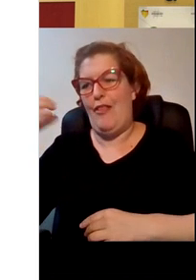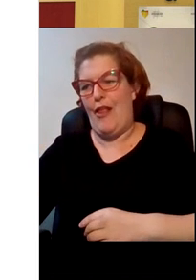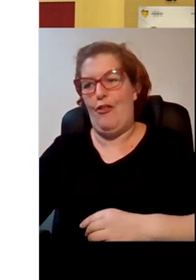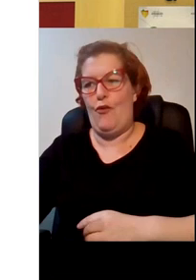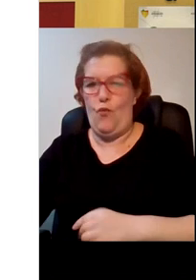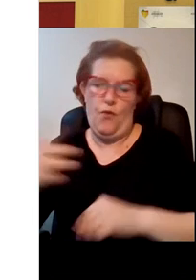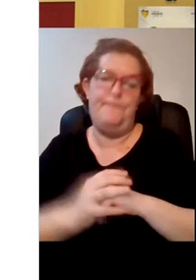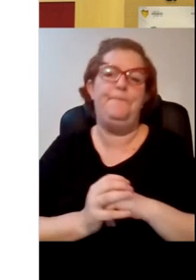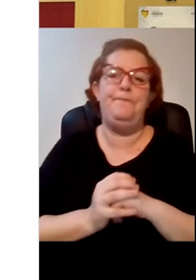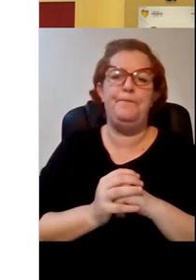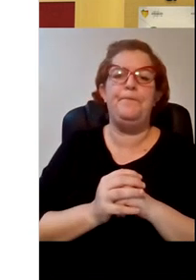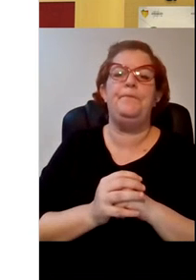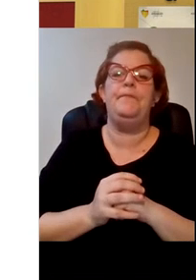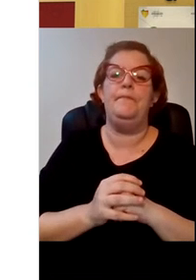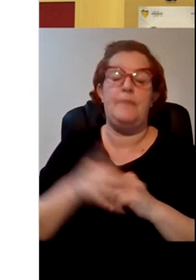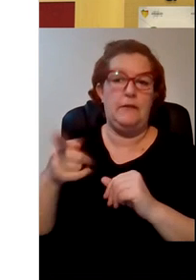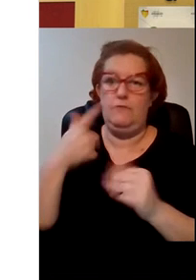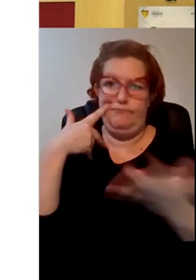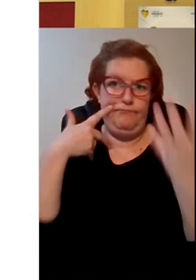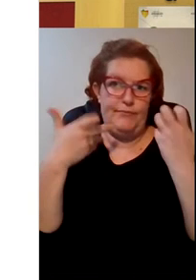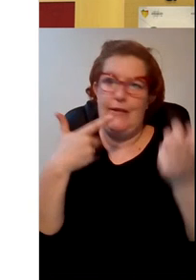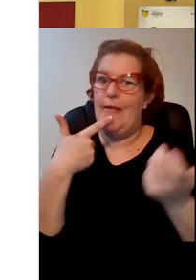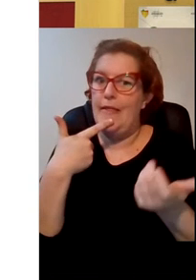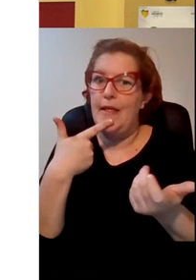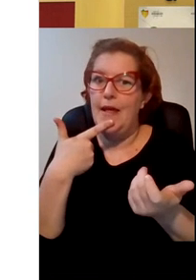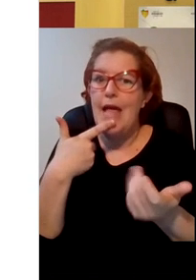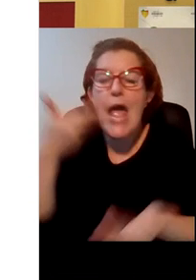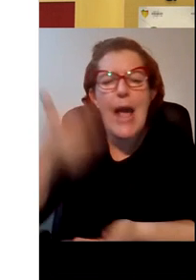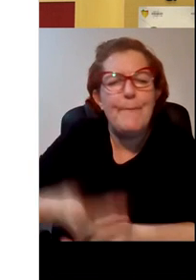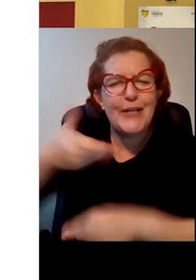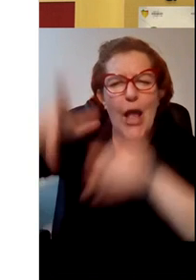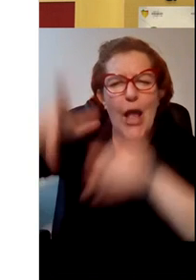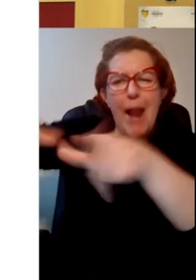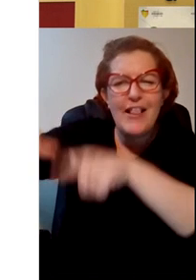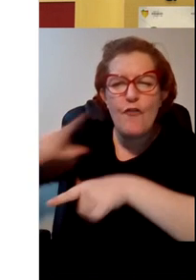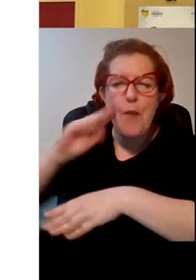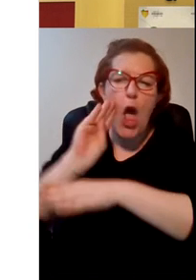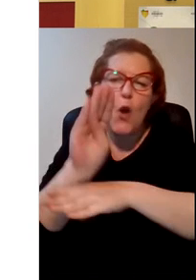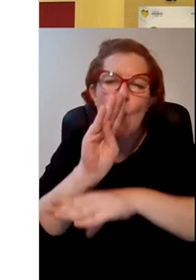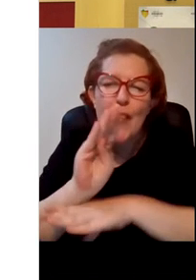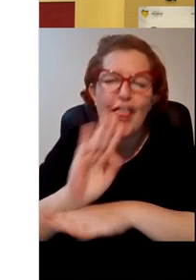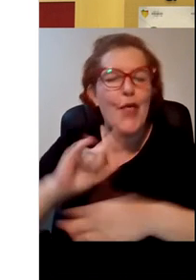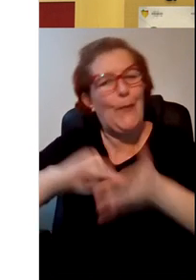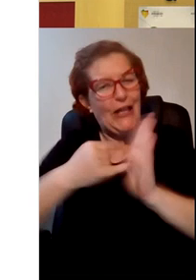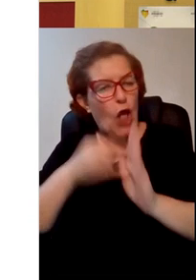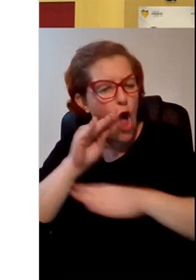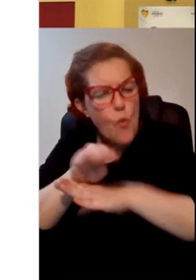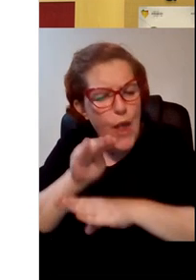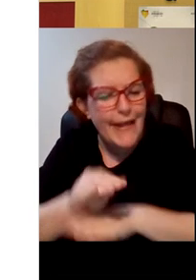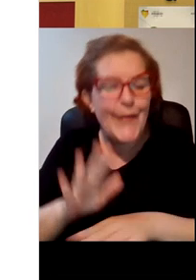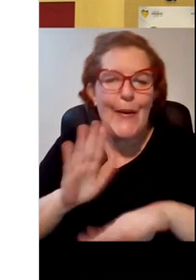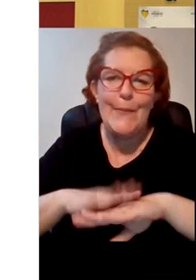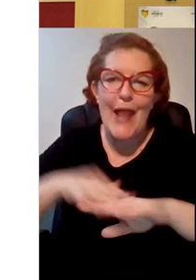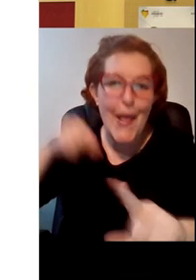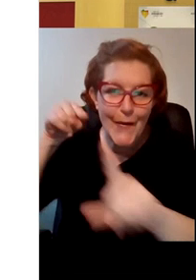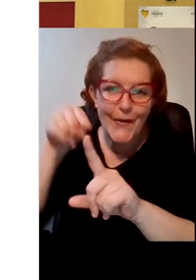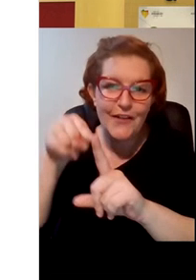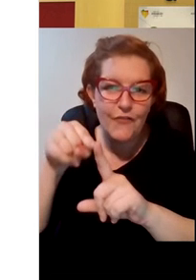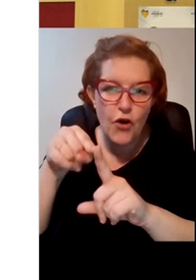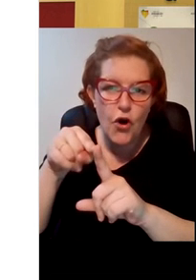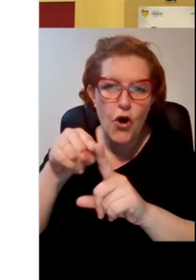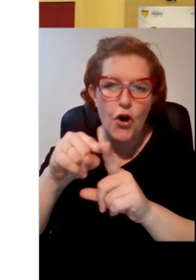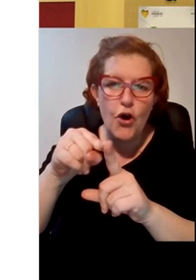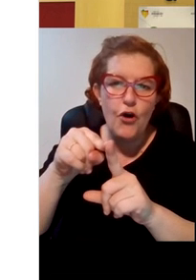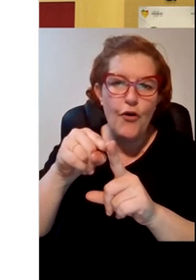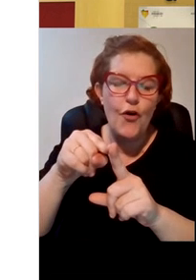esto pone de manifiesto la importancia de cuidar las plataformas y del método con el objetivo de de obtener